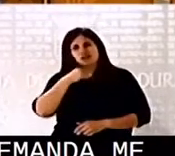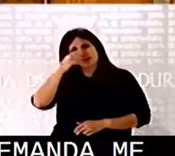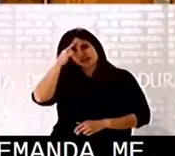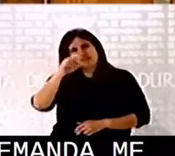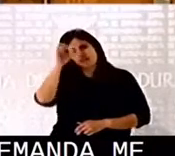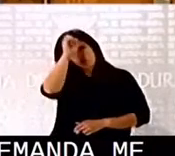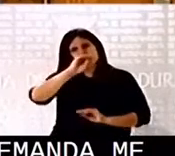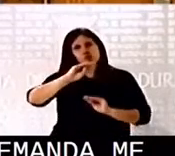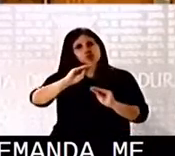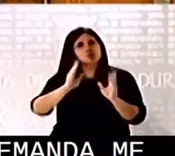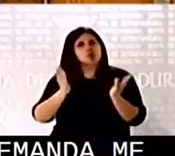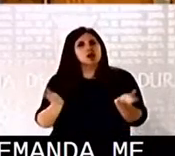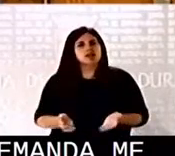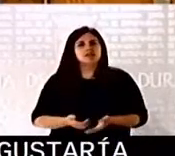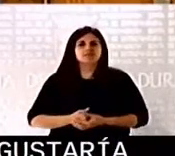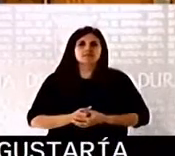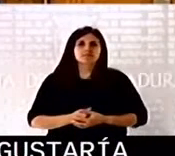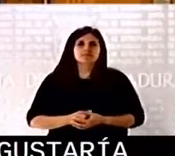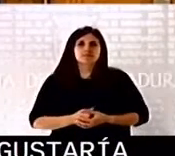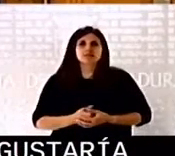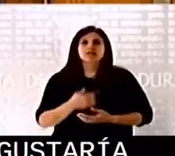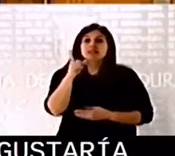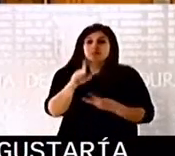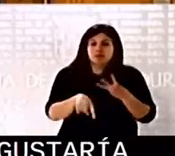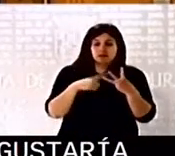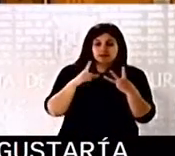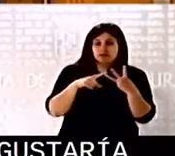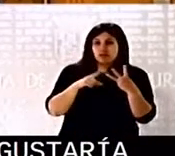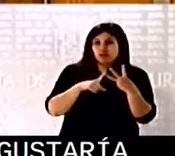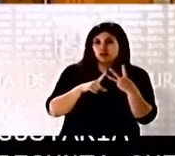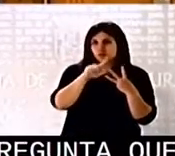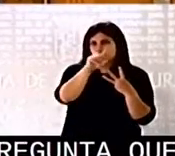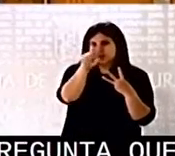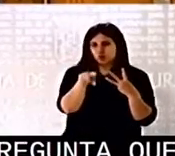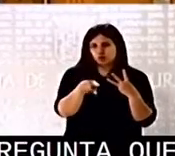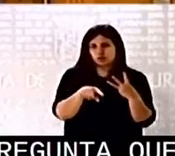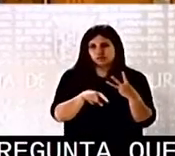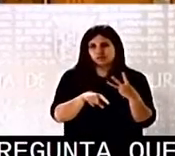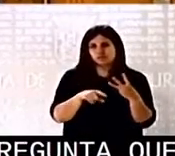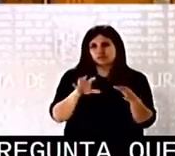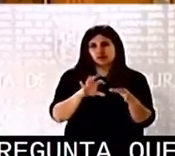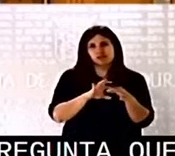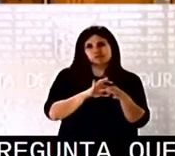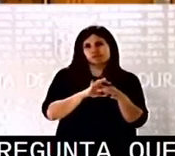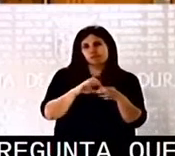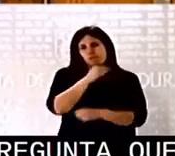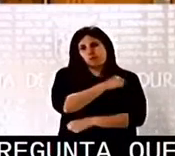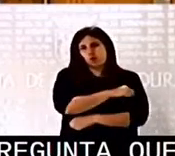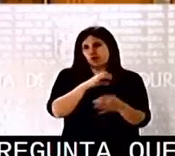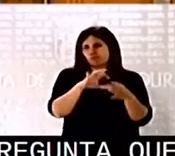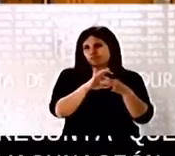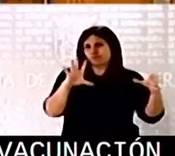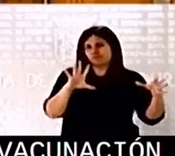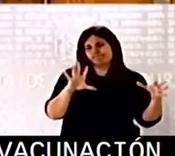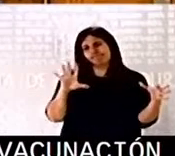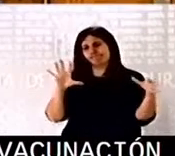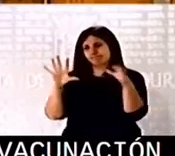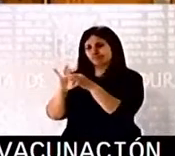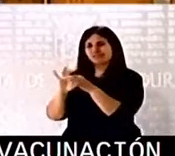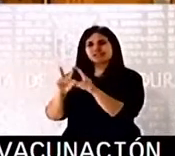tiene. Y una tercera pregunta que le hago, que ya no tiene que ver con la vacunación, tiene que ver